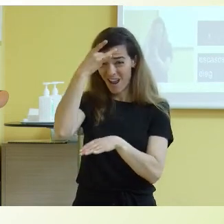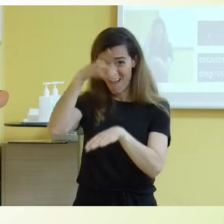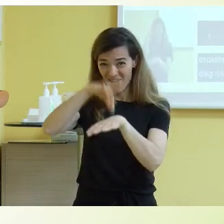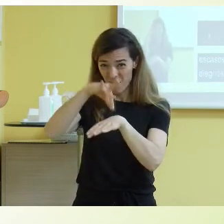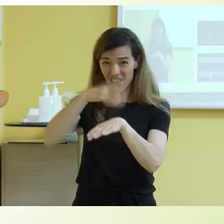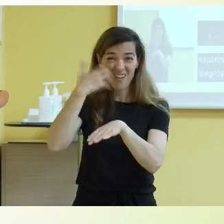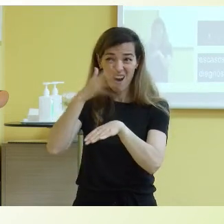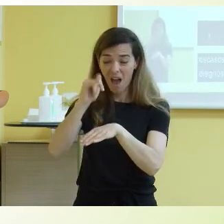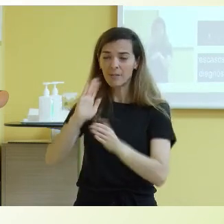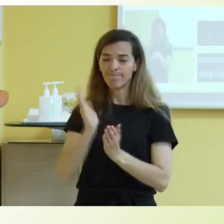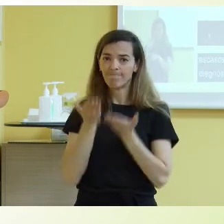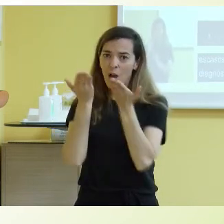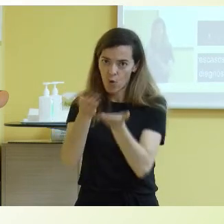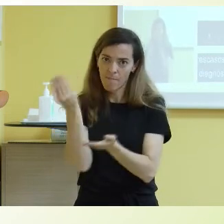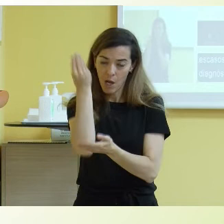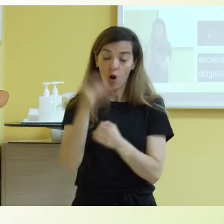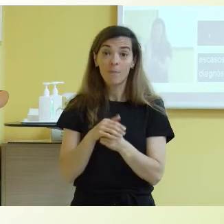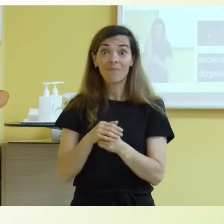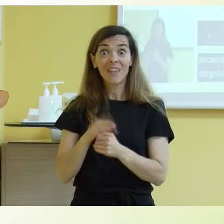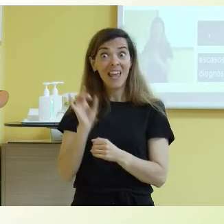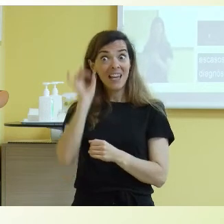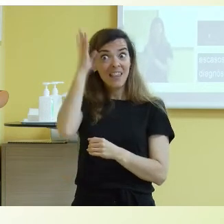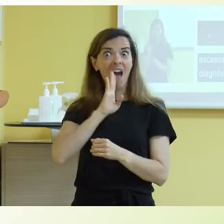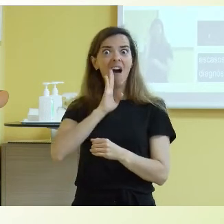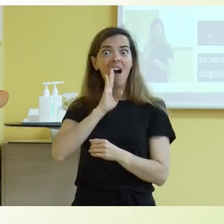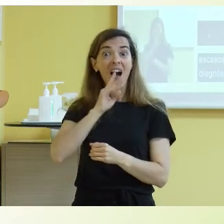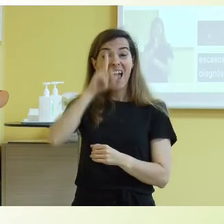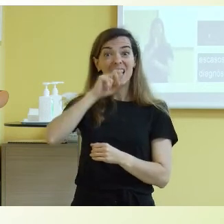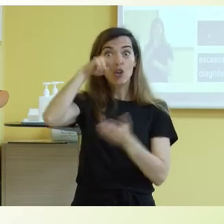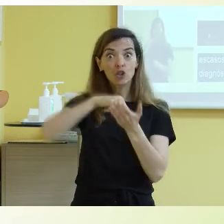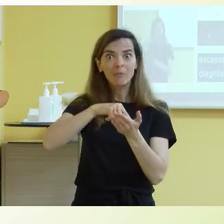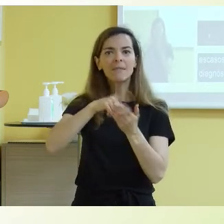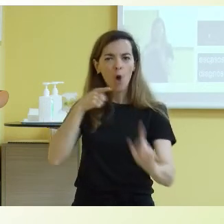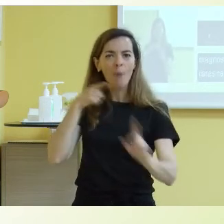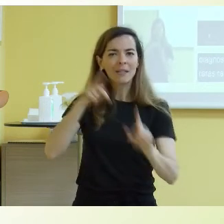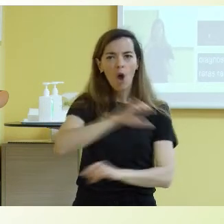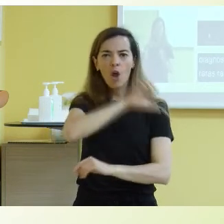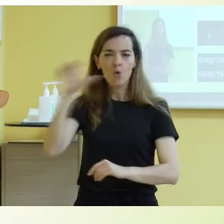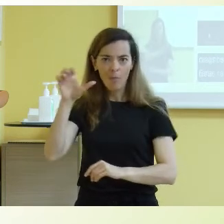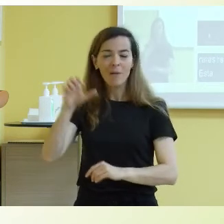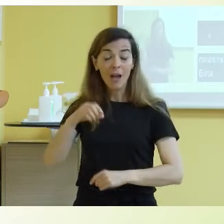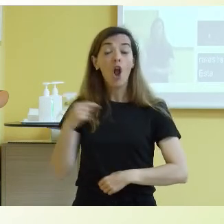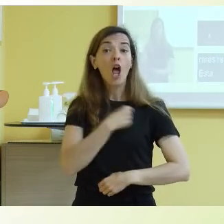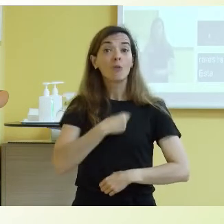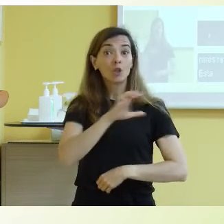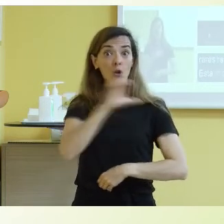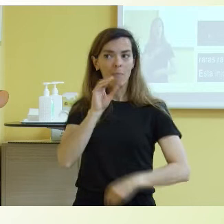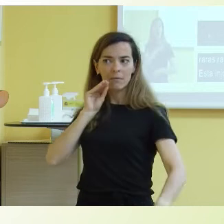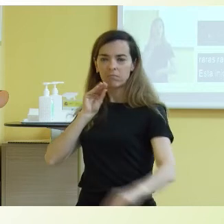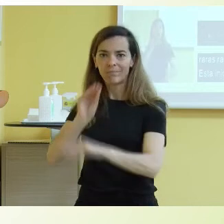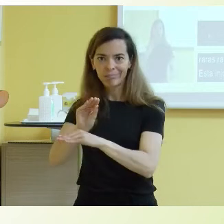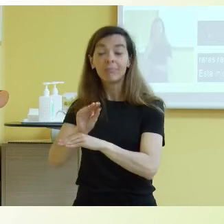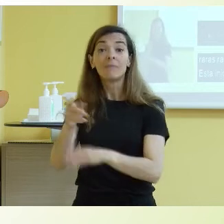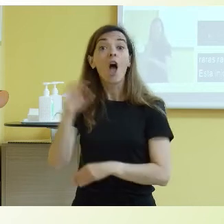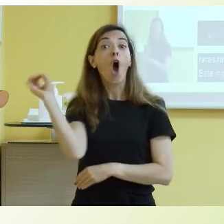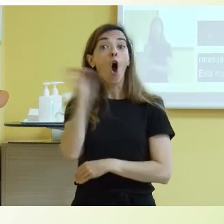rara. Esta iniciativa se convirtió en un empeño europeo en el año 2000, apoyado por subvenciones de la Comisión Europea, por lo que